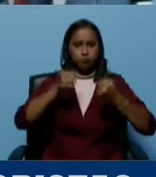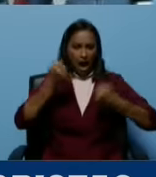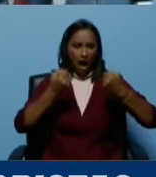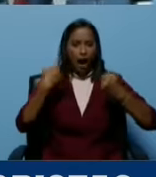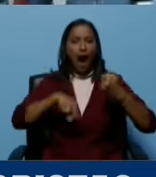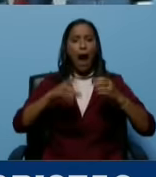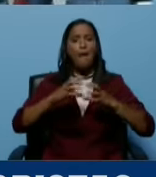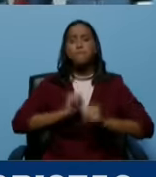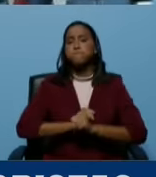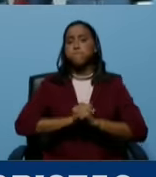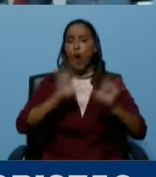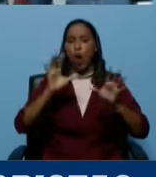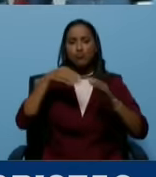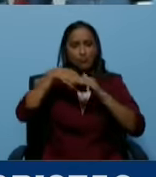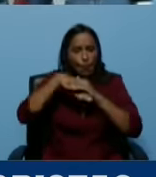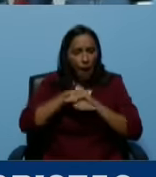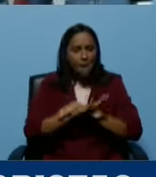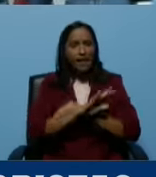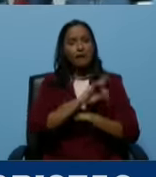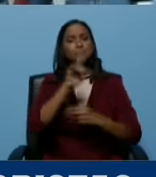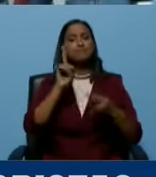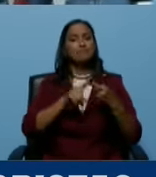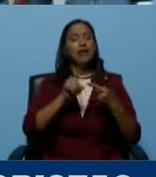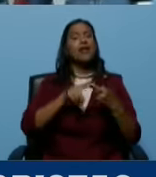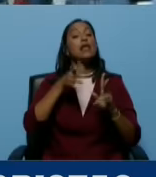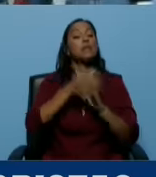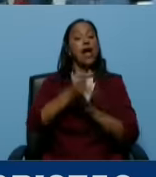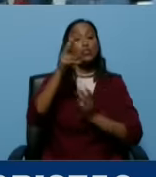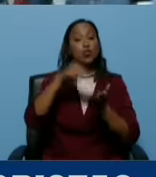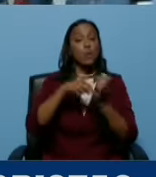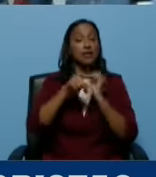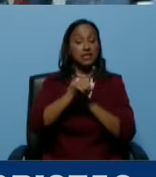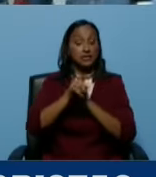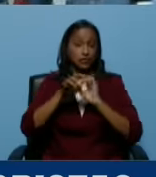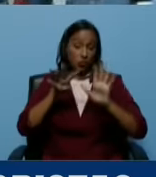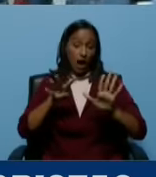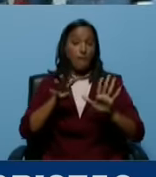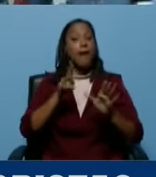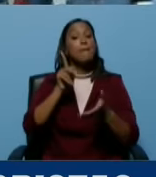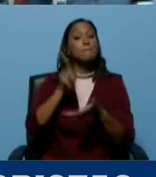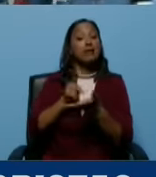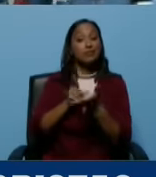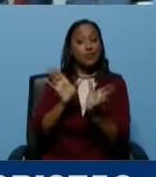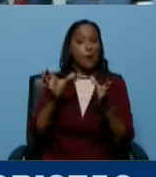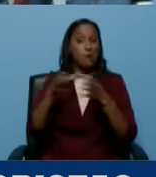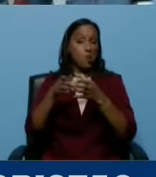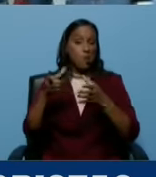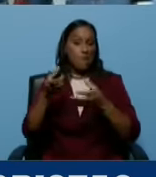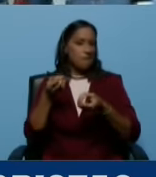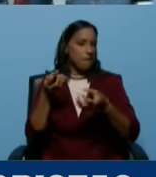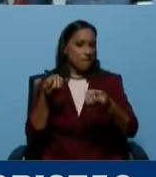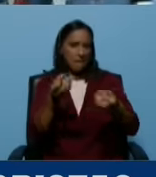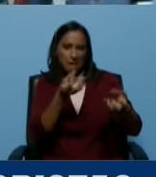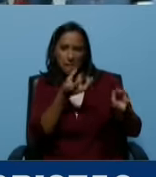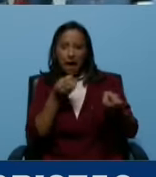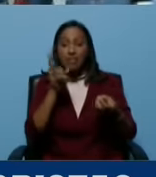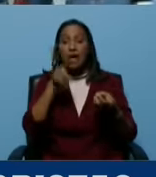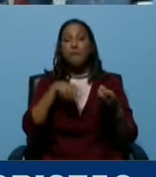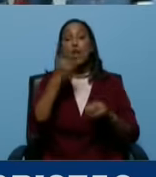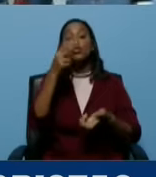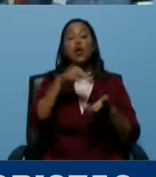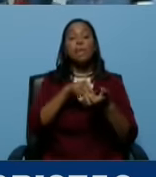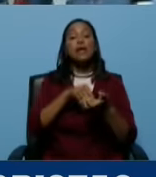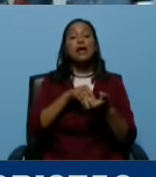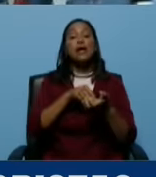2019 participó en acciones vandálicas para alterar el orden público y durante el año 2021 estuvo en acciones